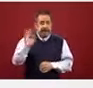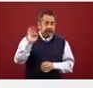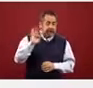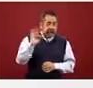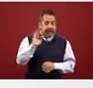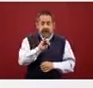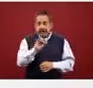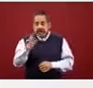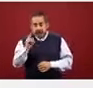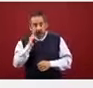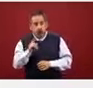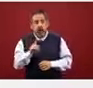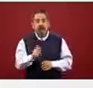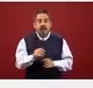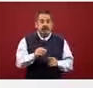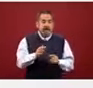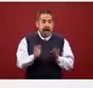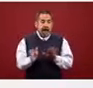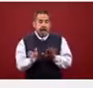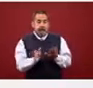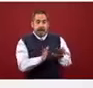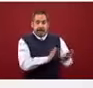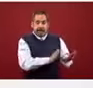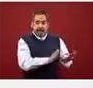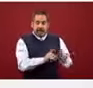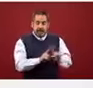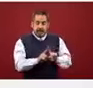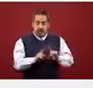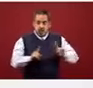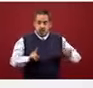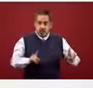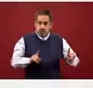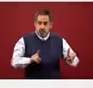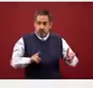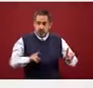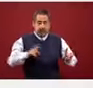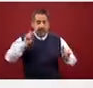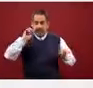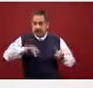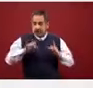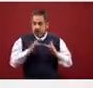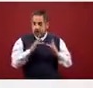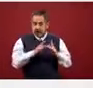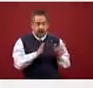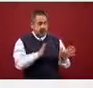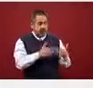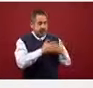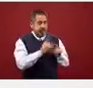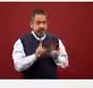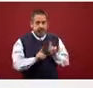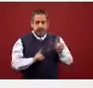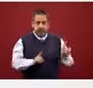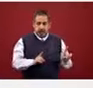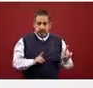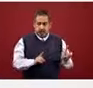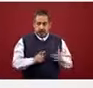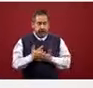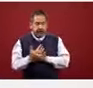decir puestos en aislamiento hasta el momento en que se detecta y se confirma, o bien